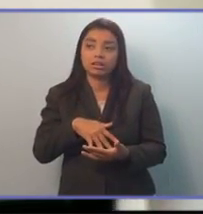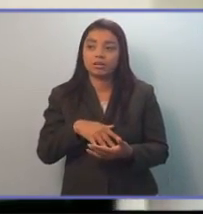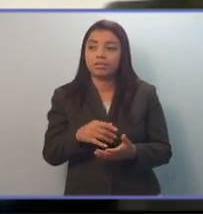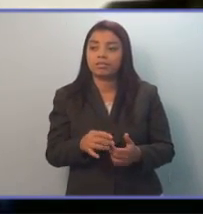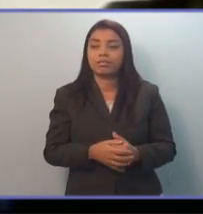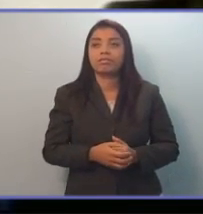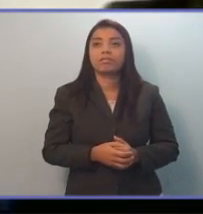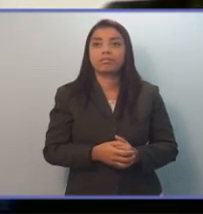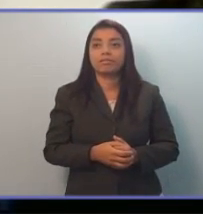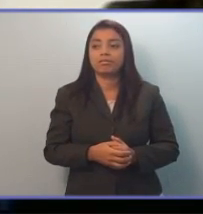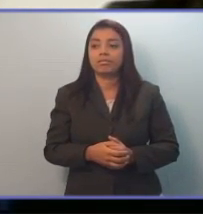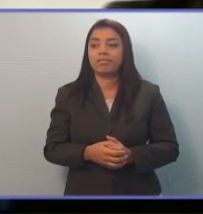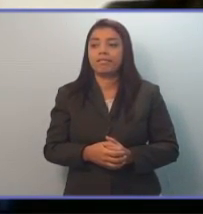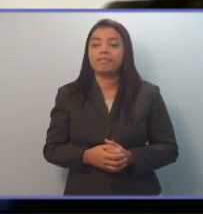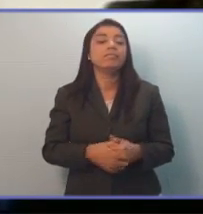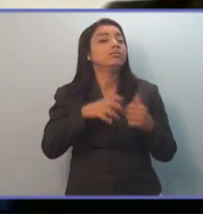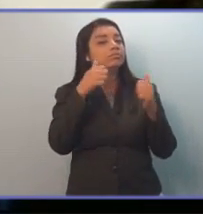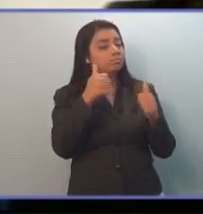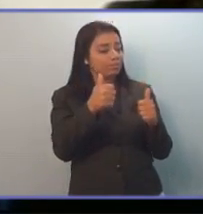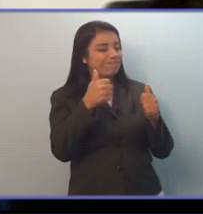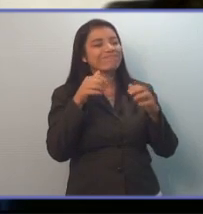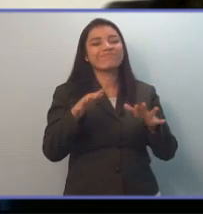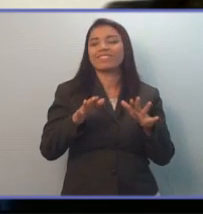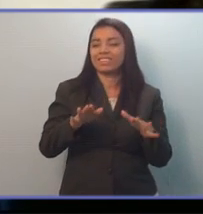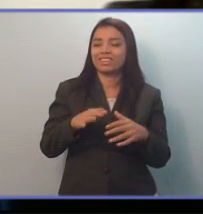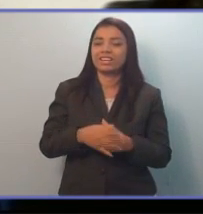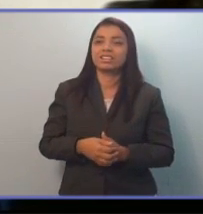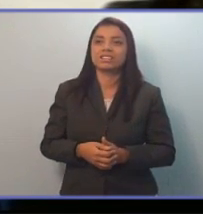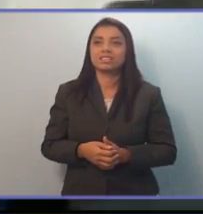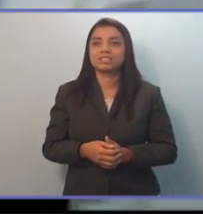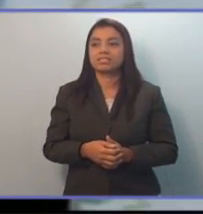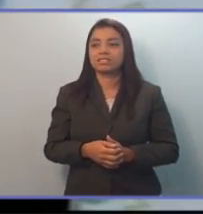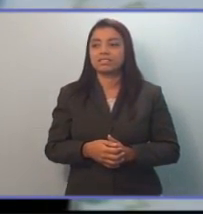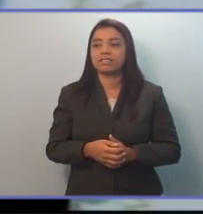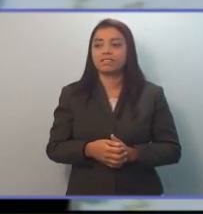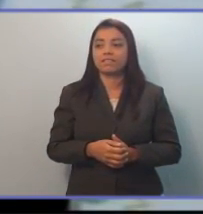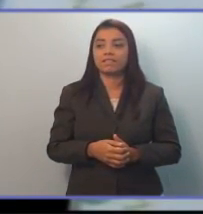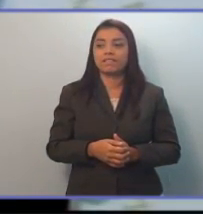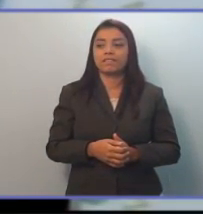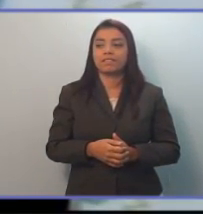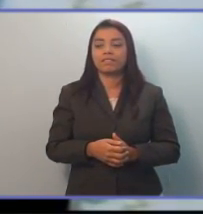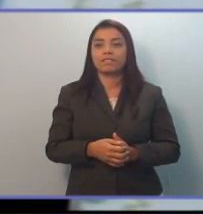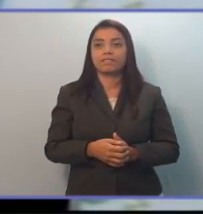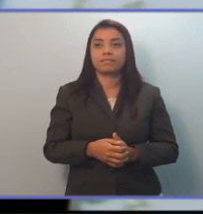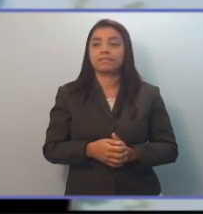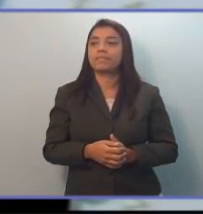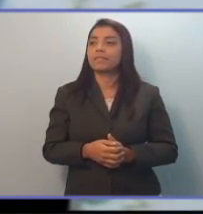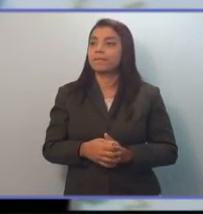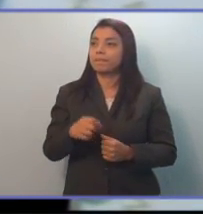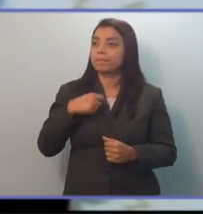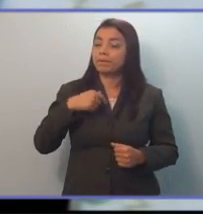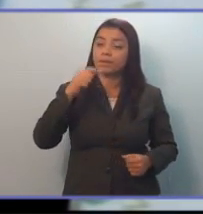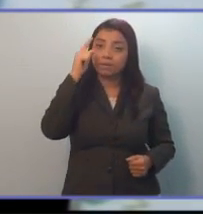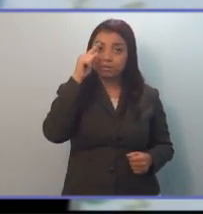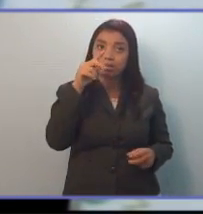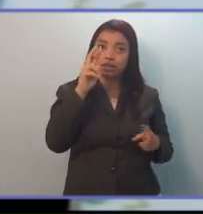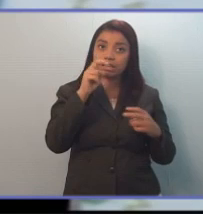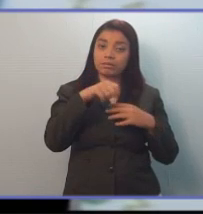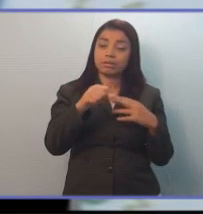Bien. Gracias. Considero que en el caso de la Asamblea Legislativa, pues